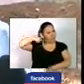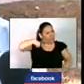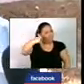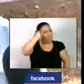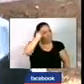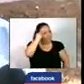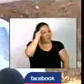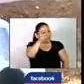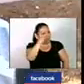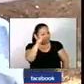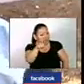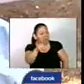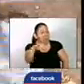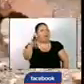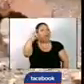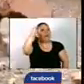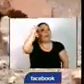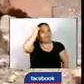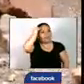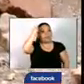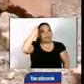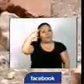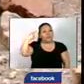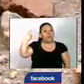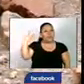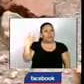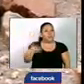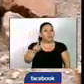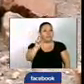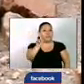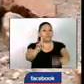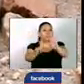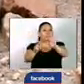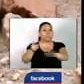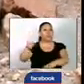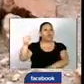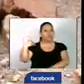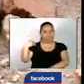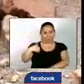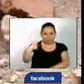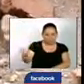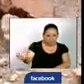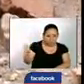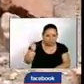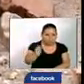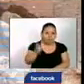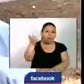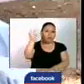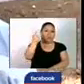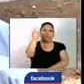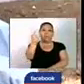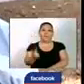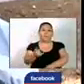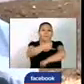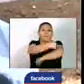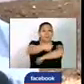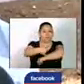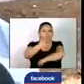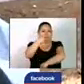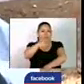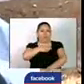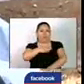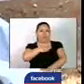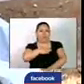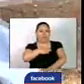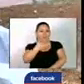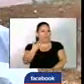investigar y yo recordé la historia que hace más de 16 años yo había venido acá con esos ingenieros y habíamos encontrado eso y yo les